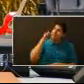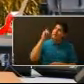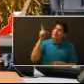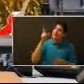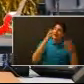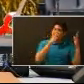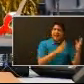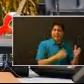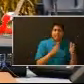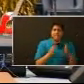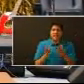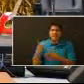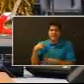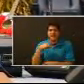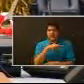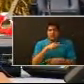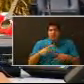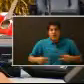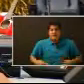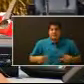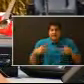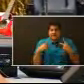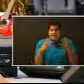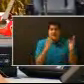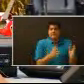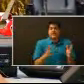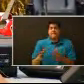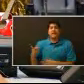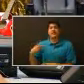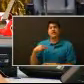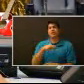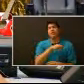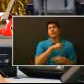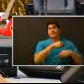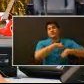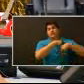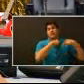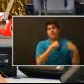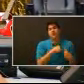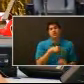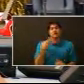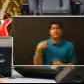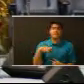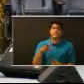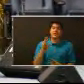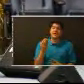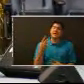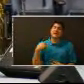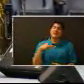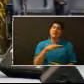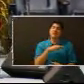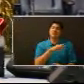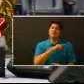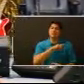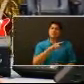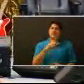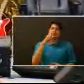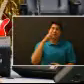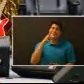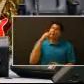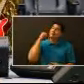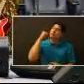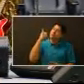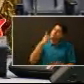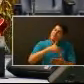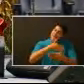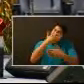y preparar nuestra vida, preparar nuestro corazón para que nosotros seamos tenidos por dignos y